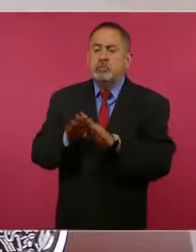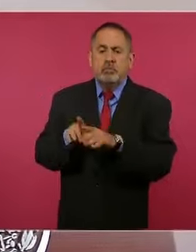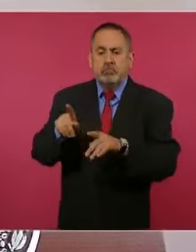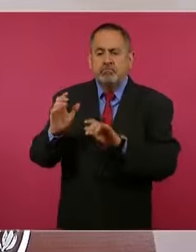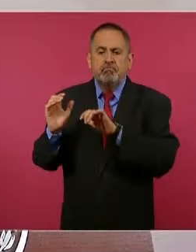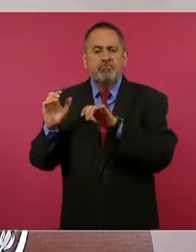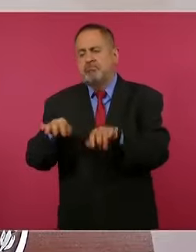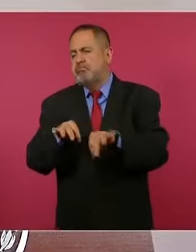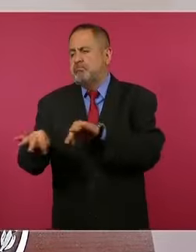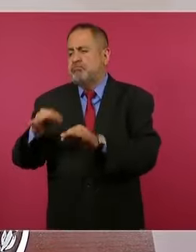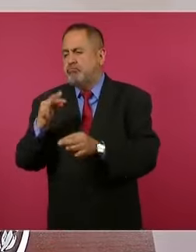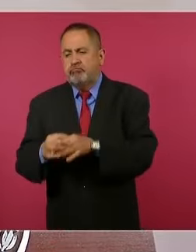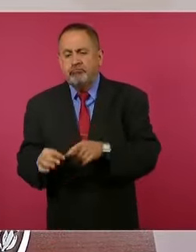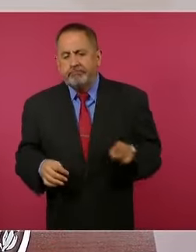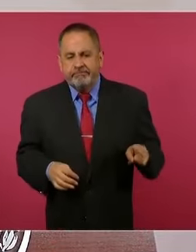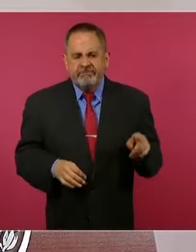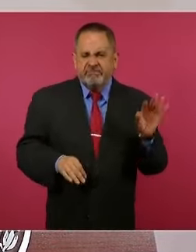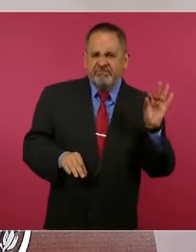un